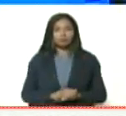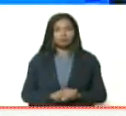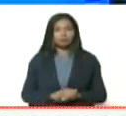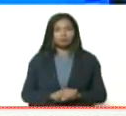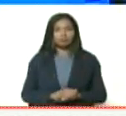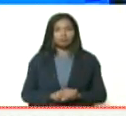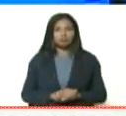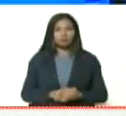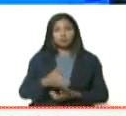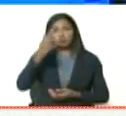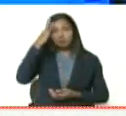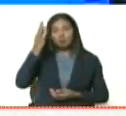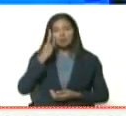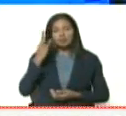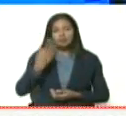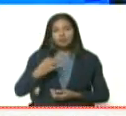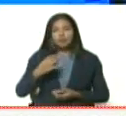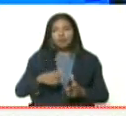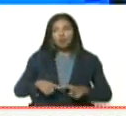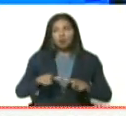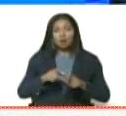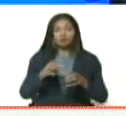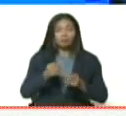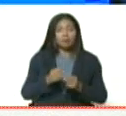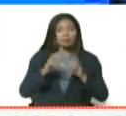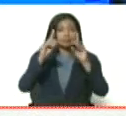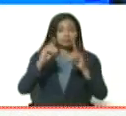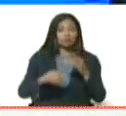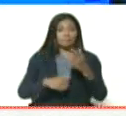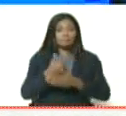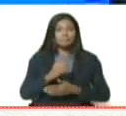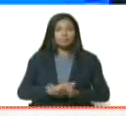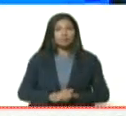Y el Consejo de Seguridad de la ONU tomó decisiones